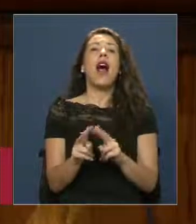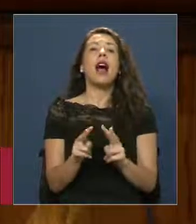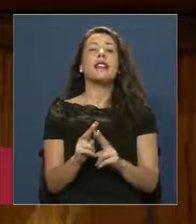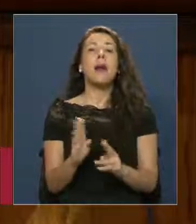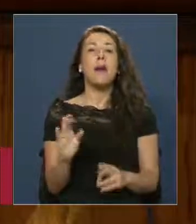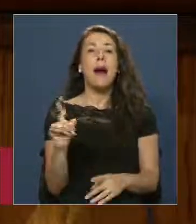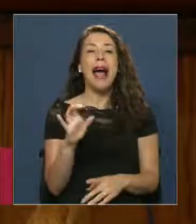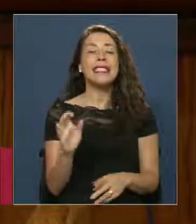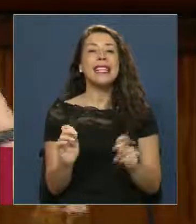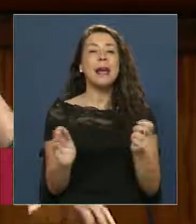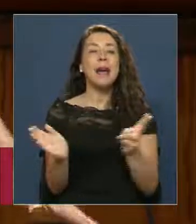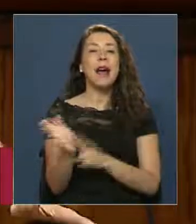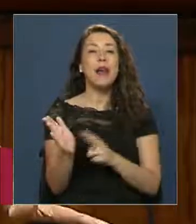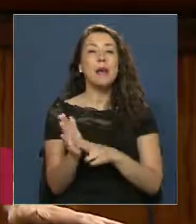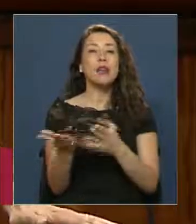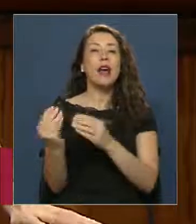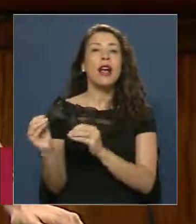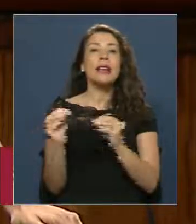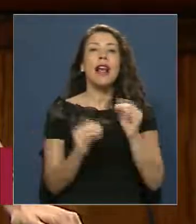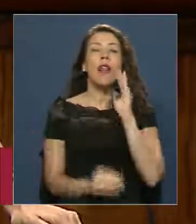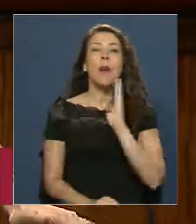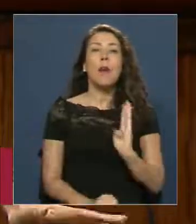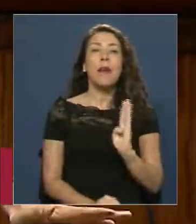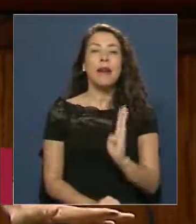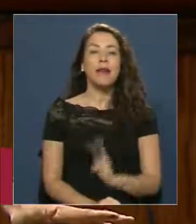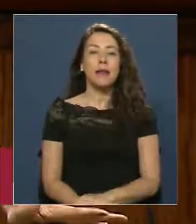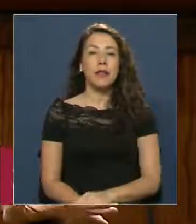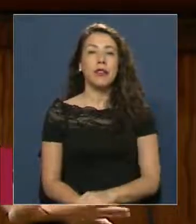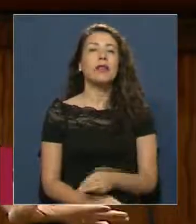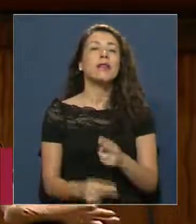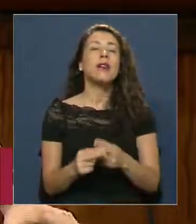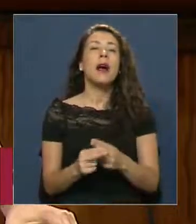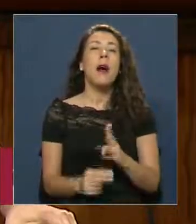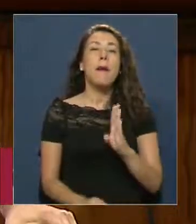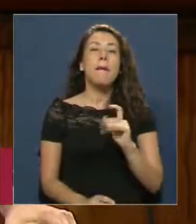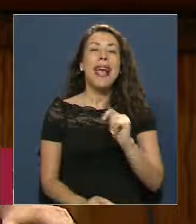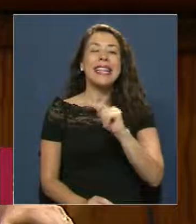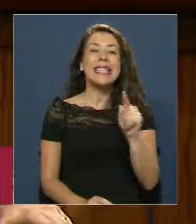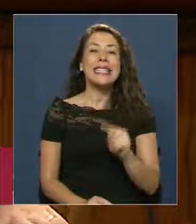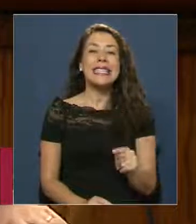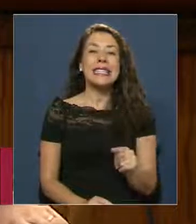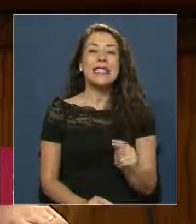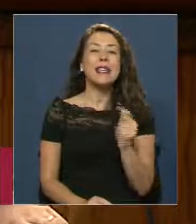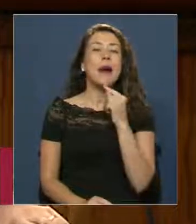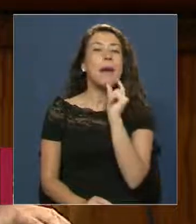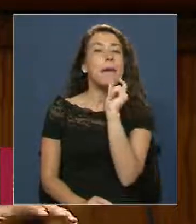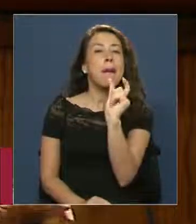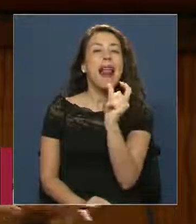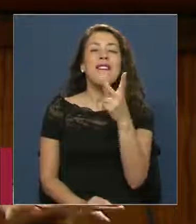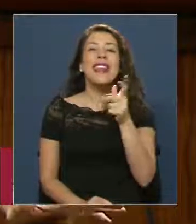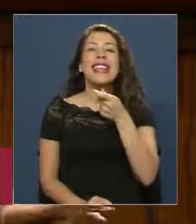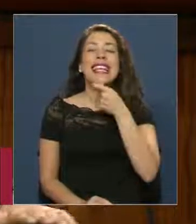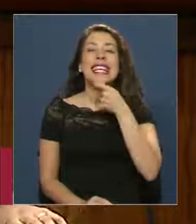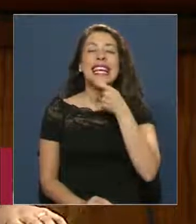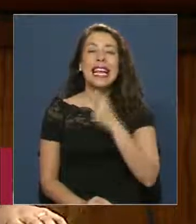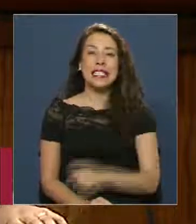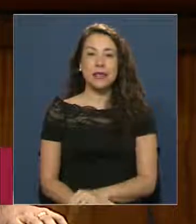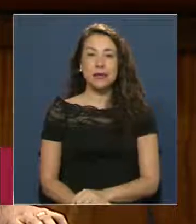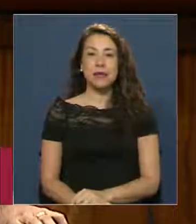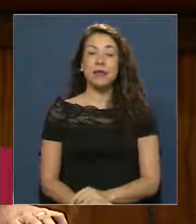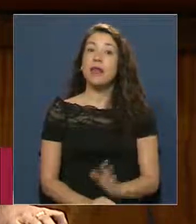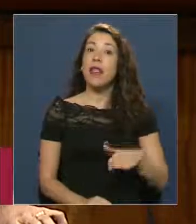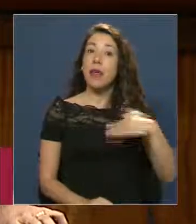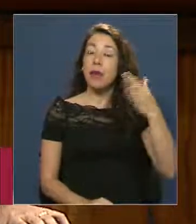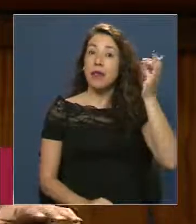base imponible y el traslado de beneficios, conocido como BEPS en sus siglas en inglés. Con posterioridad a la